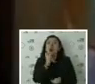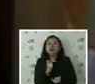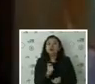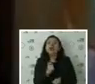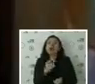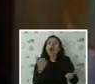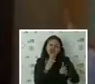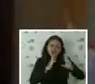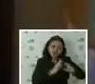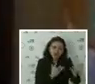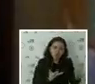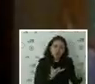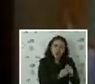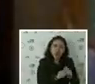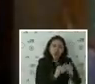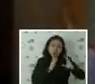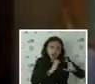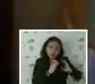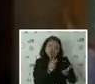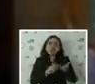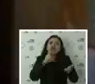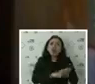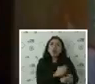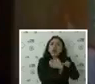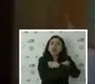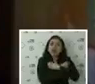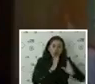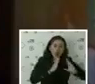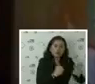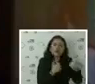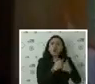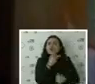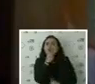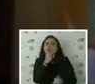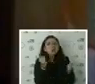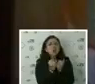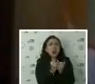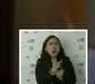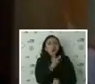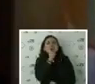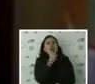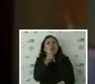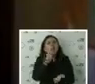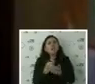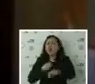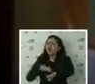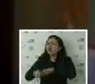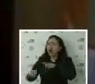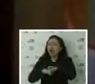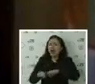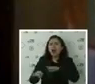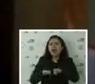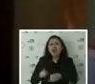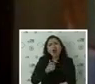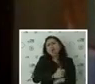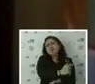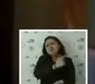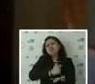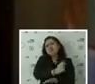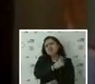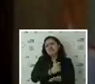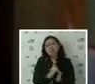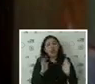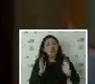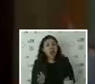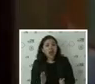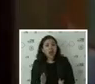proceso de sus hijos. Pasaron de cuidadoras a educadoras, lo mismo con los padres, pasaron de padres que solo proveían a la